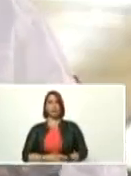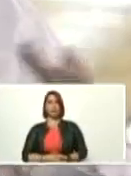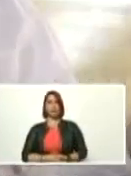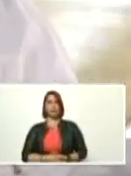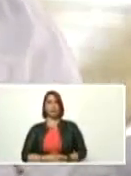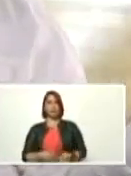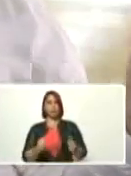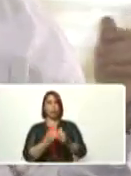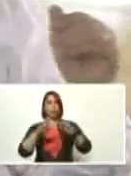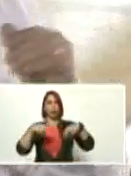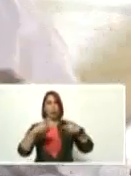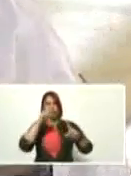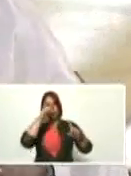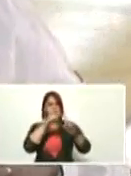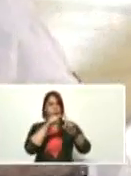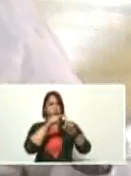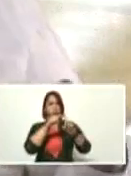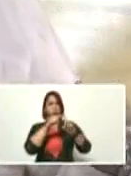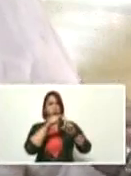con nuevos paradigmas,